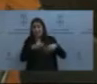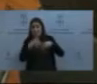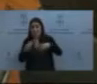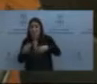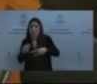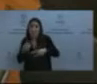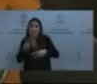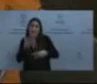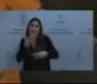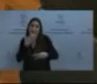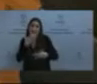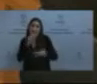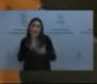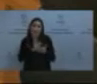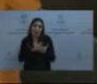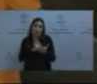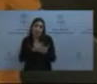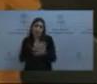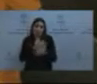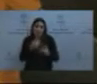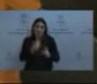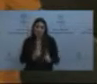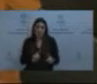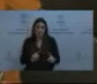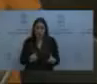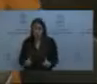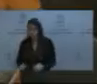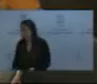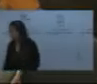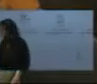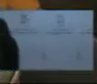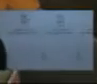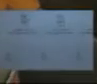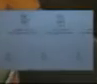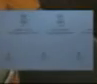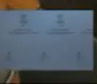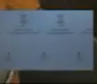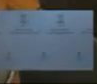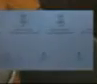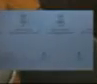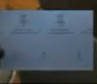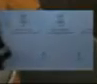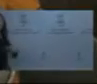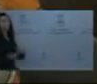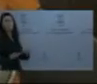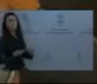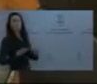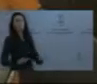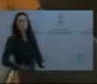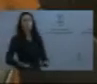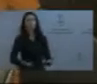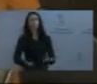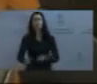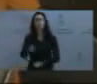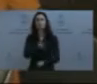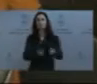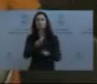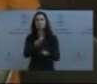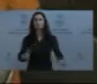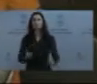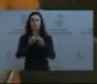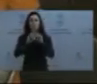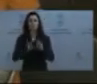indebidos, en este caso de estas liquidaciones. El problema de las personas que han renunciado a las